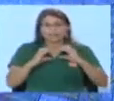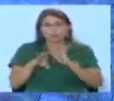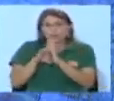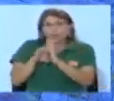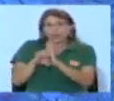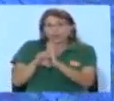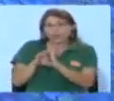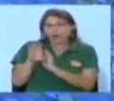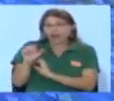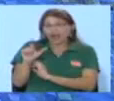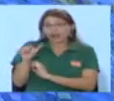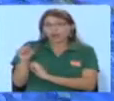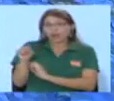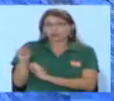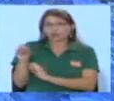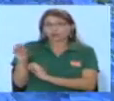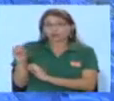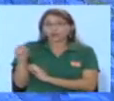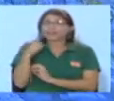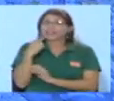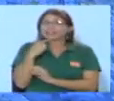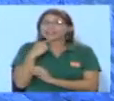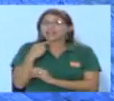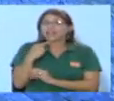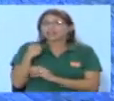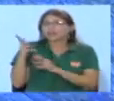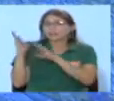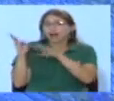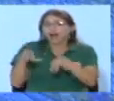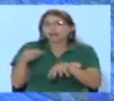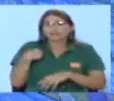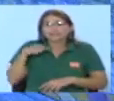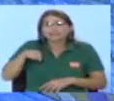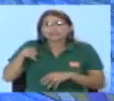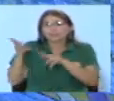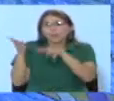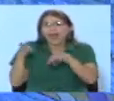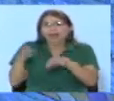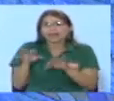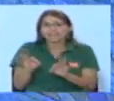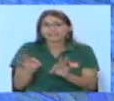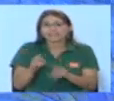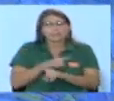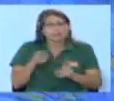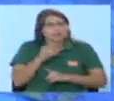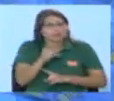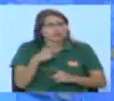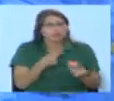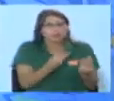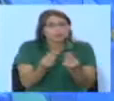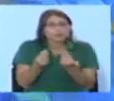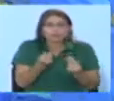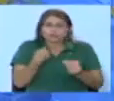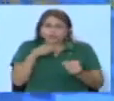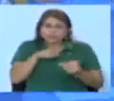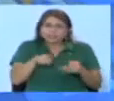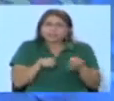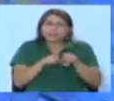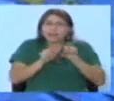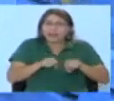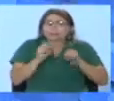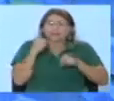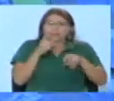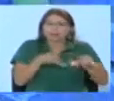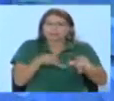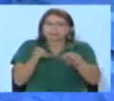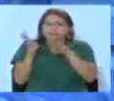bajar. Yo necesito velocidad de bajada eficiente si me estoy educando, pero si yo estoy produciendo, necesito una capacidad eficiente de subida. Entonces, si